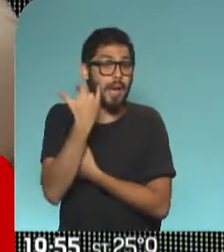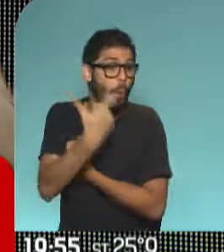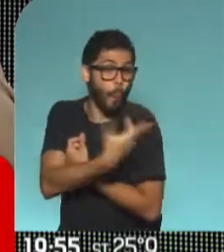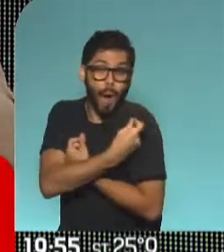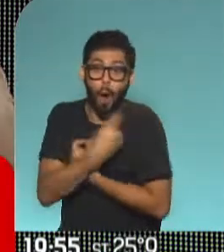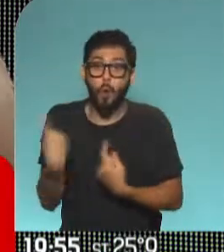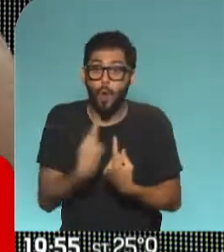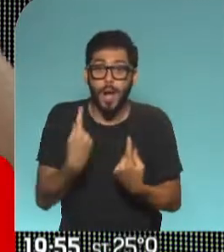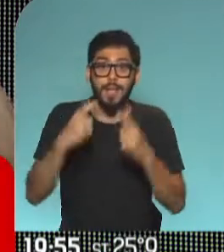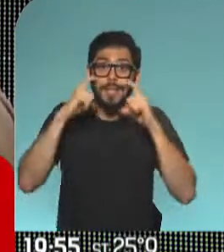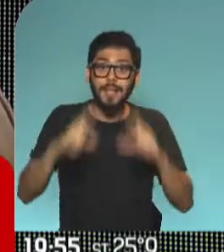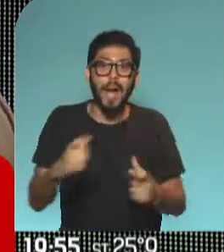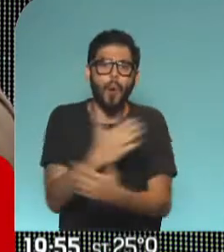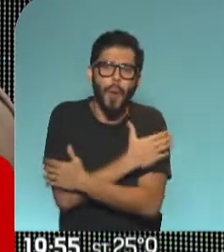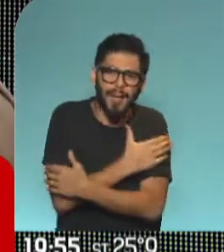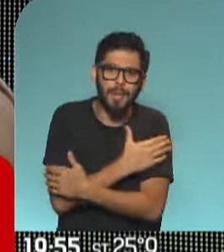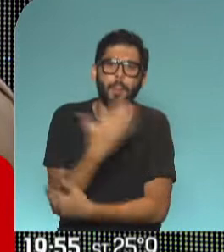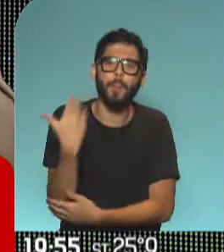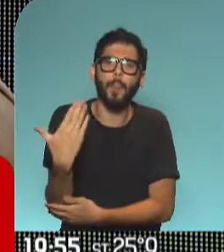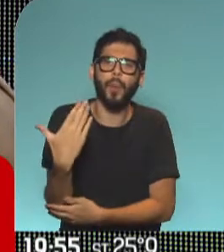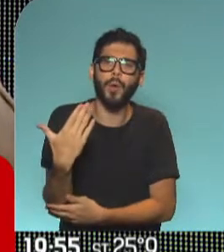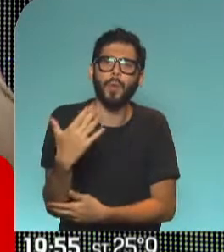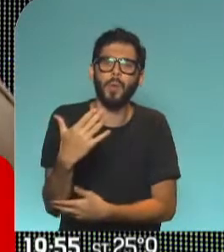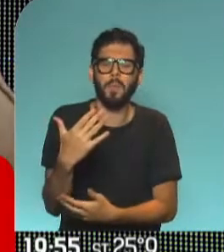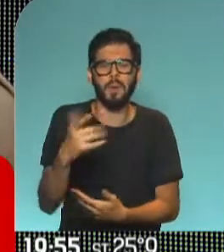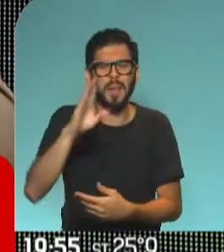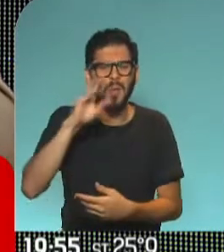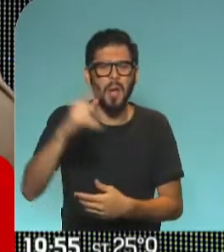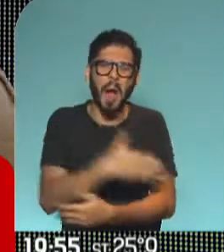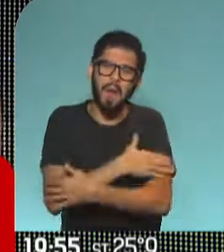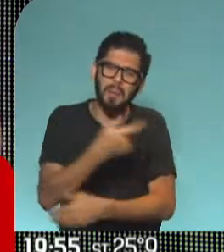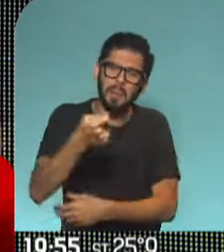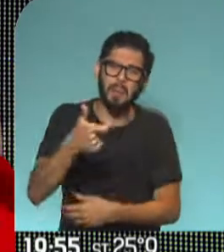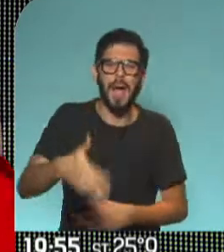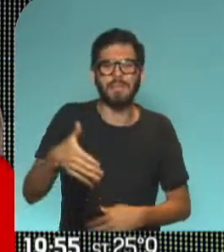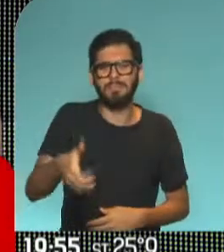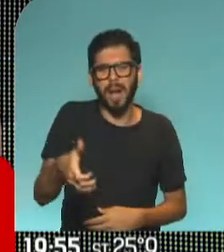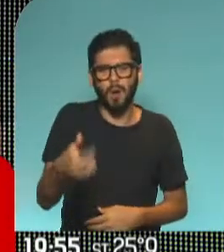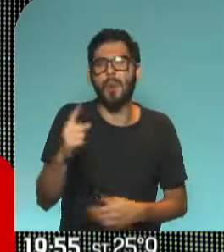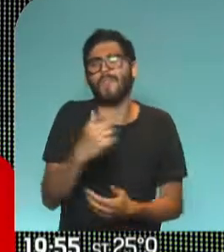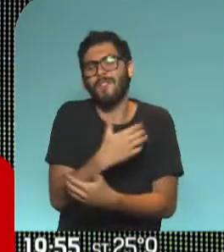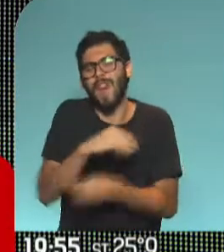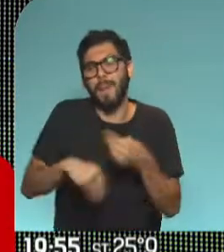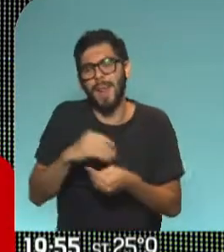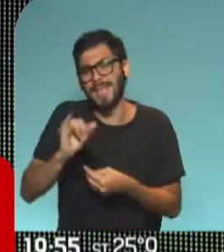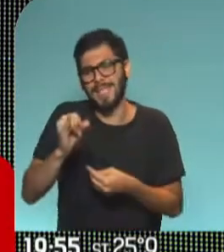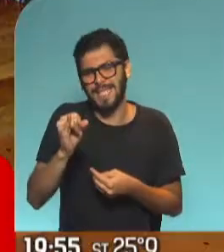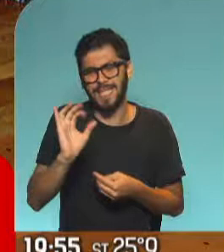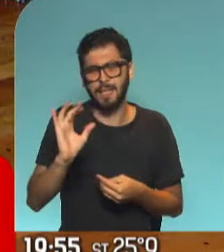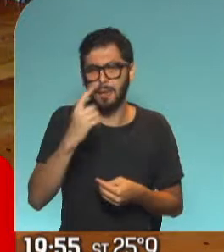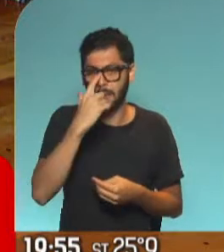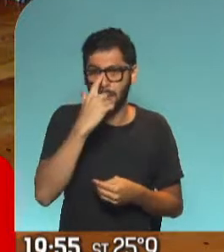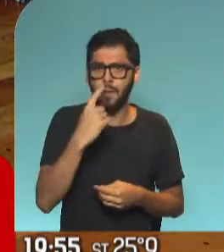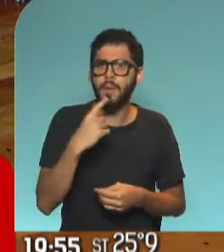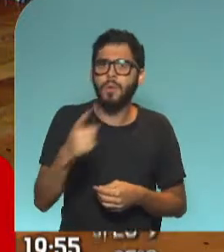tener una... Bueno, los norteamericanos no sé si son mucho de abrazarse, más bien dan las manos, pero digo, la familia seguramente sí. Pero digo, ¿Cuál sería su